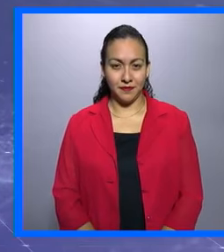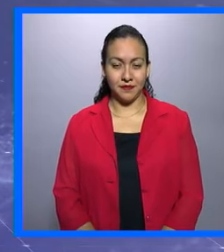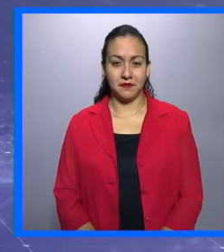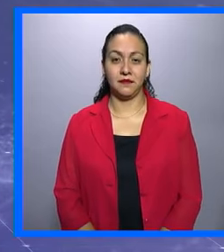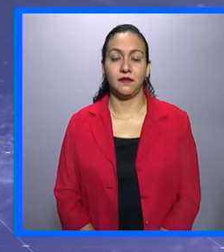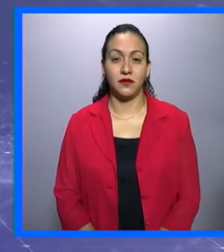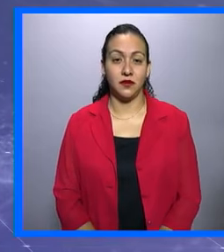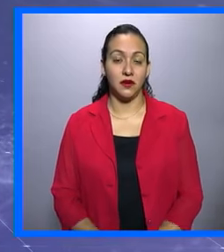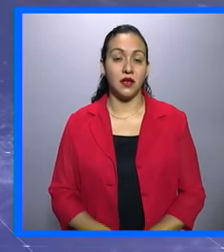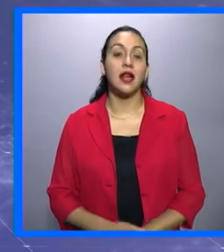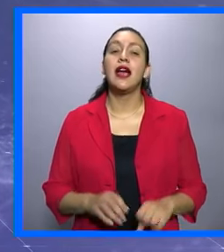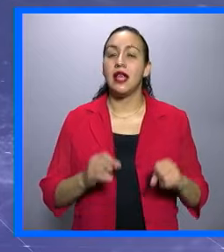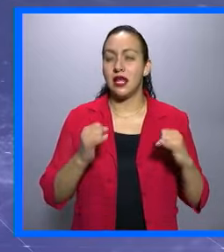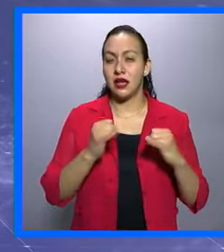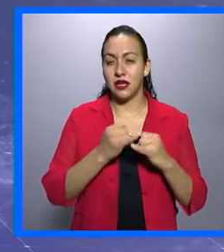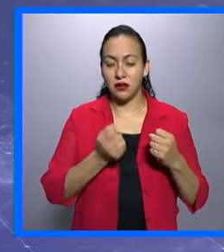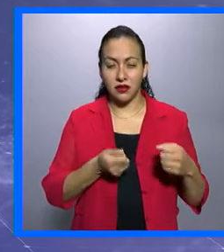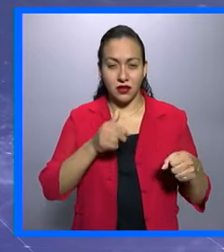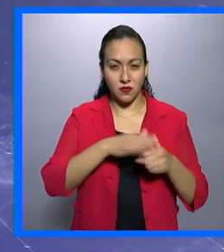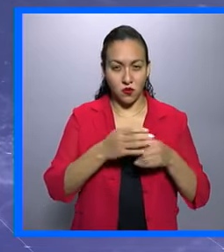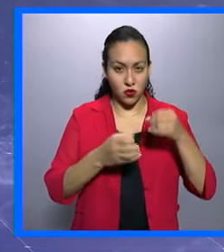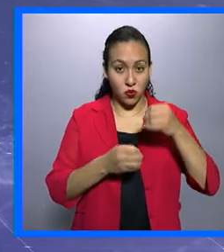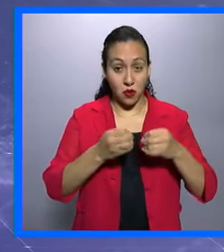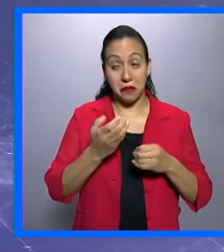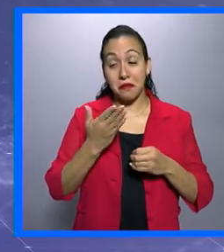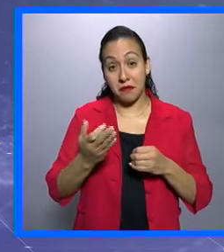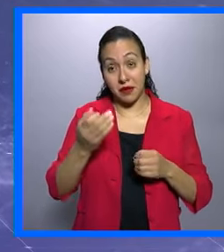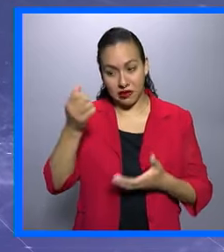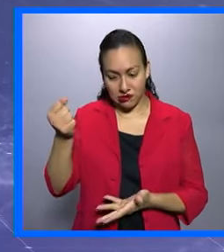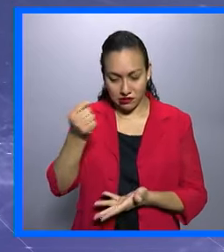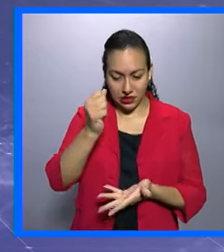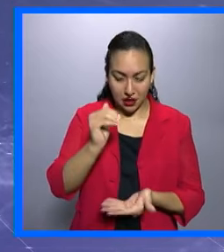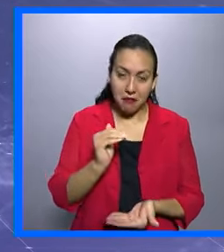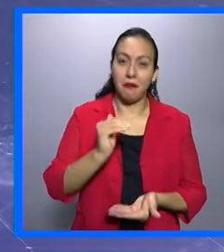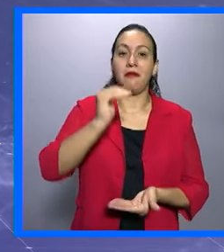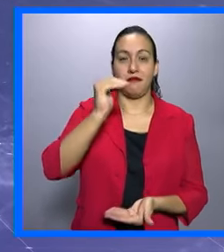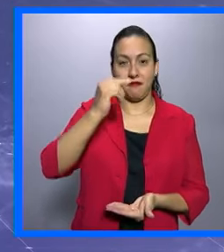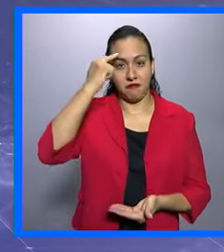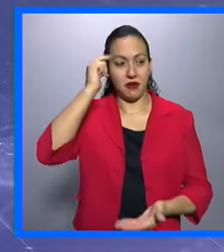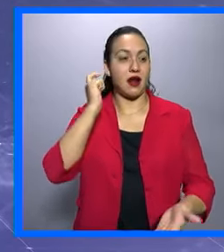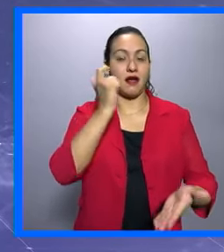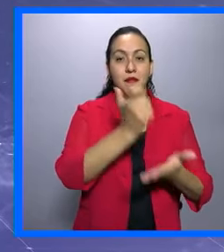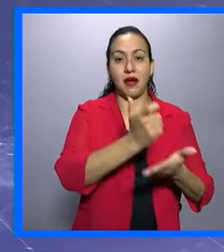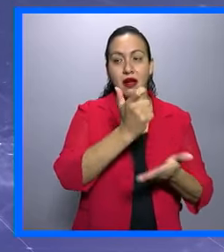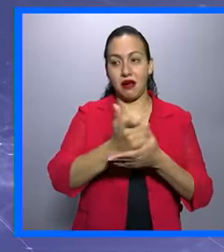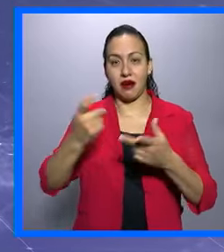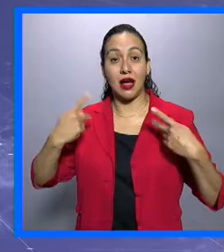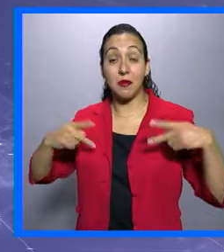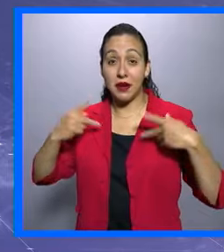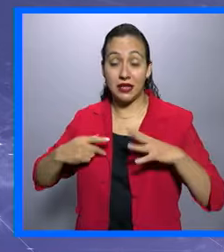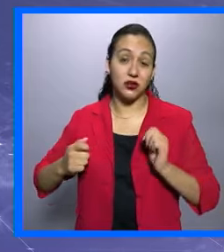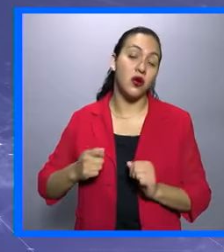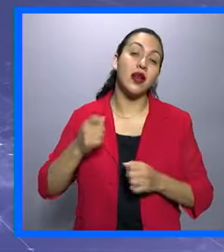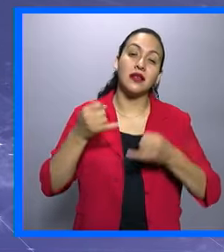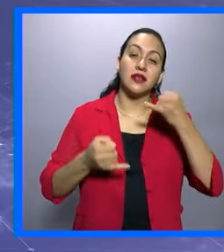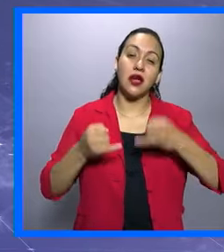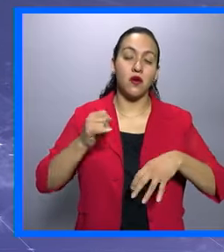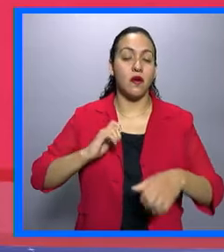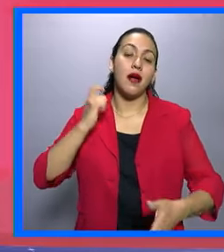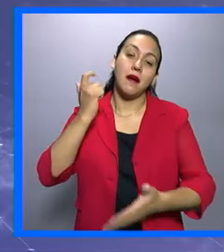Solicita el órgano de administración judicial una ampliación presupuestal para el pago de indemnizaciones a personas